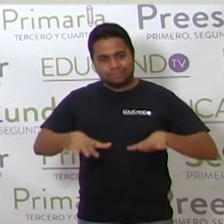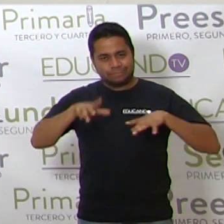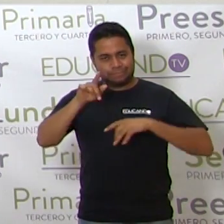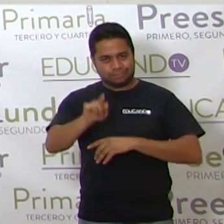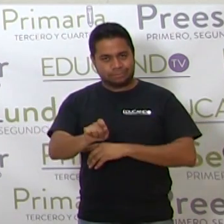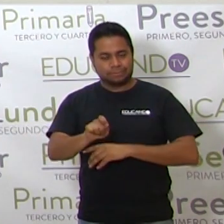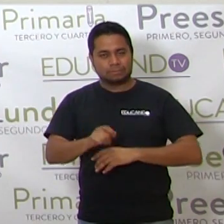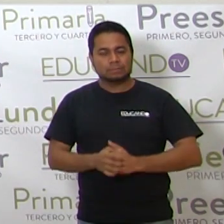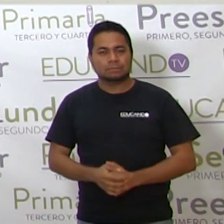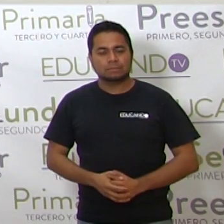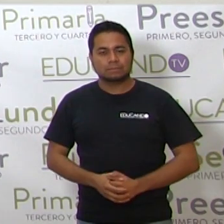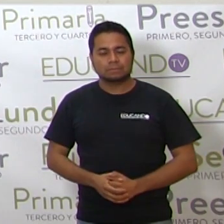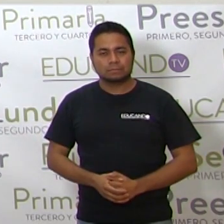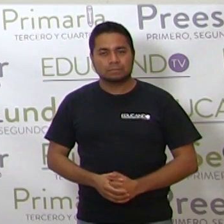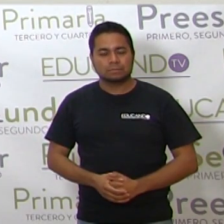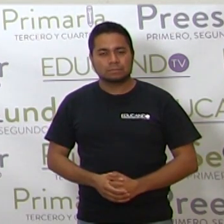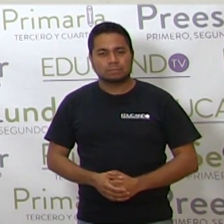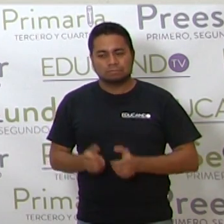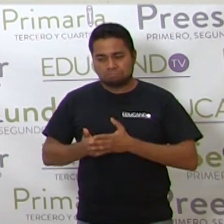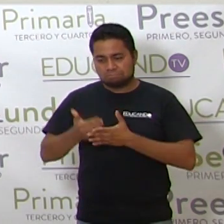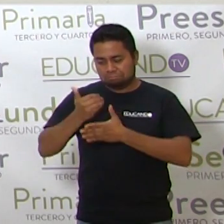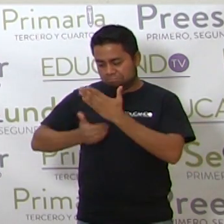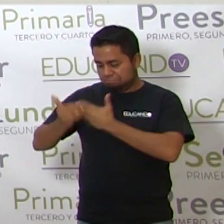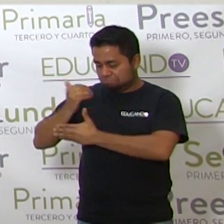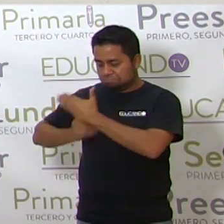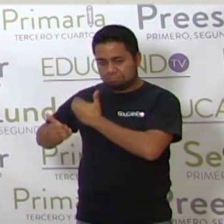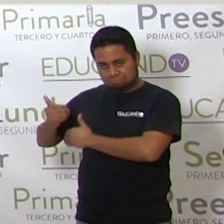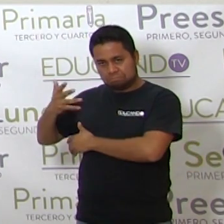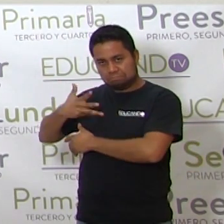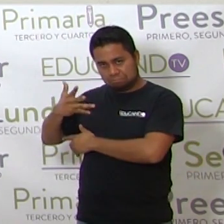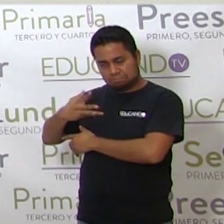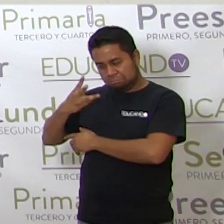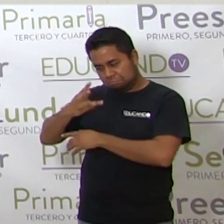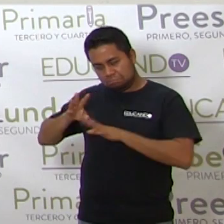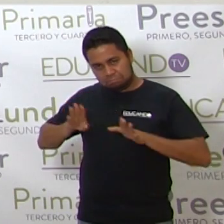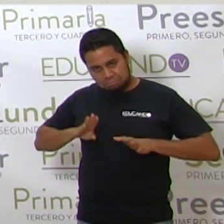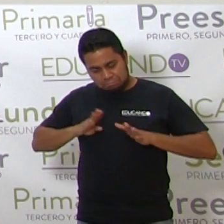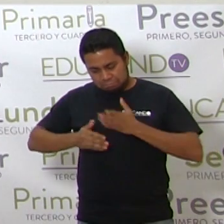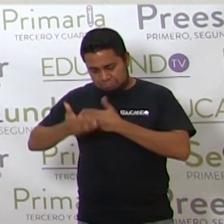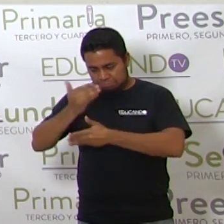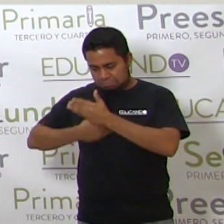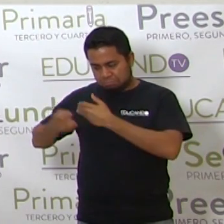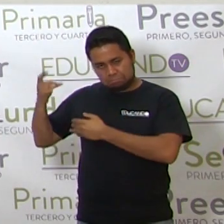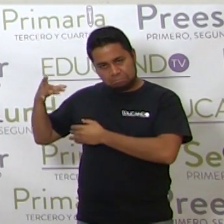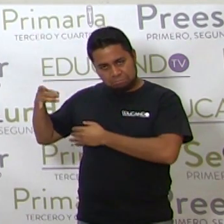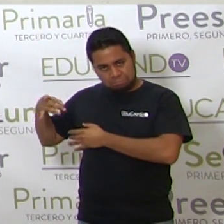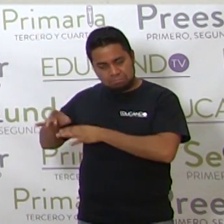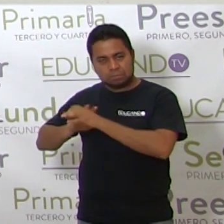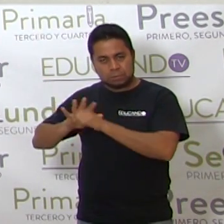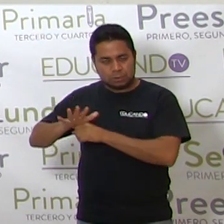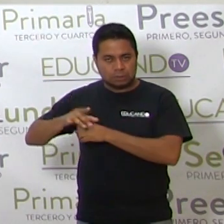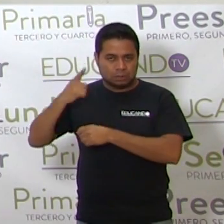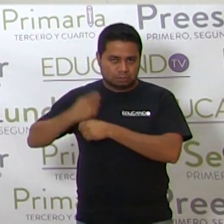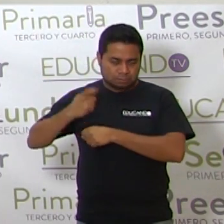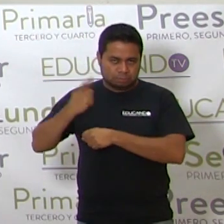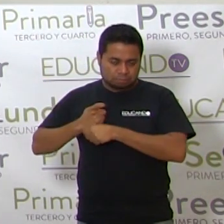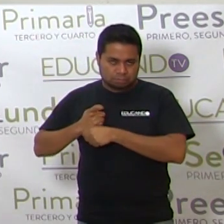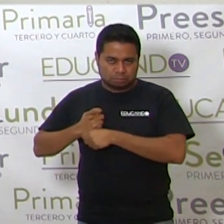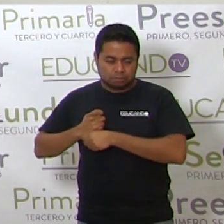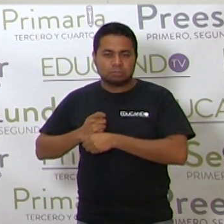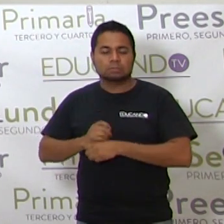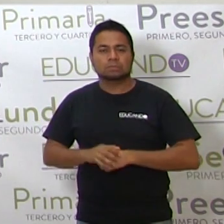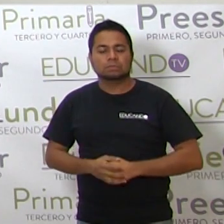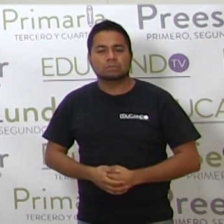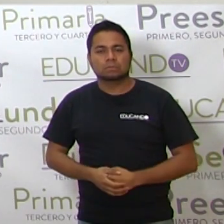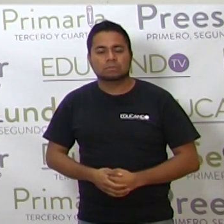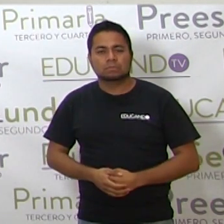tuvimos ya tres pasos importantes y tres características ya realizadas la primera ya tenemos lo